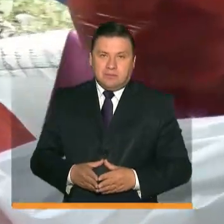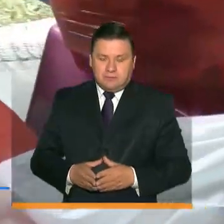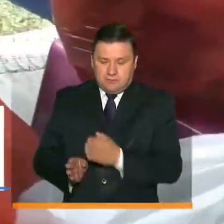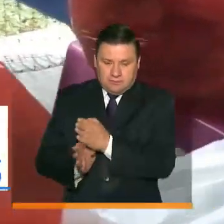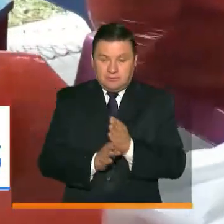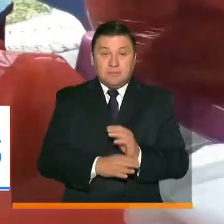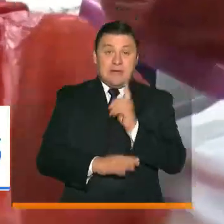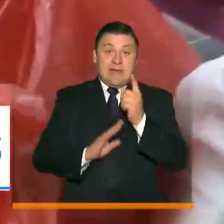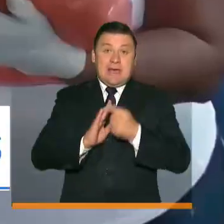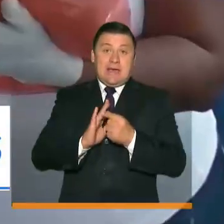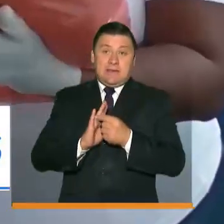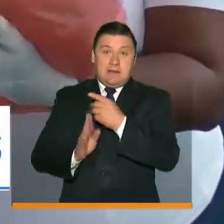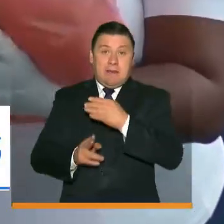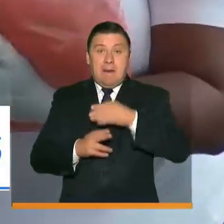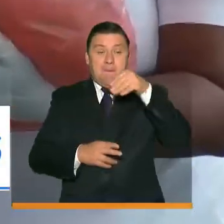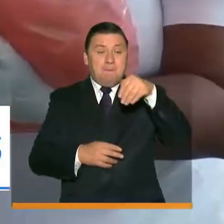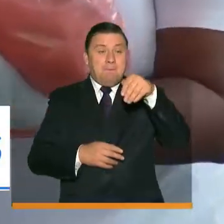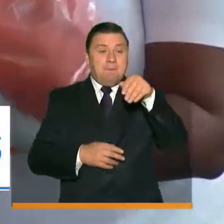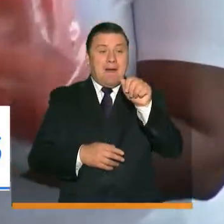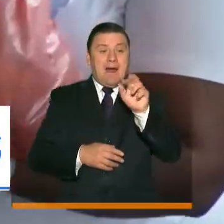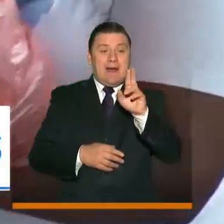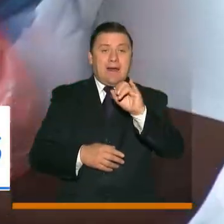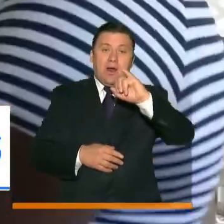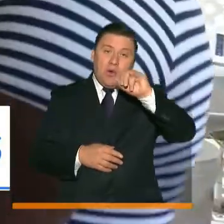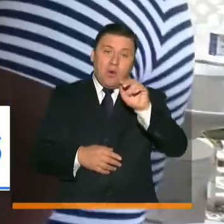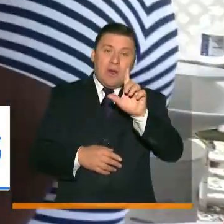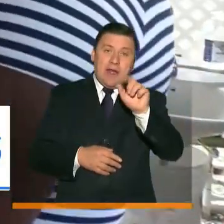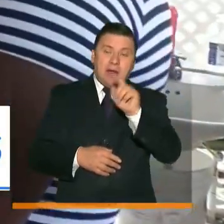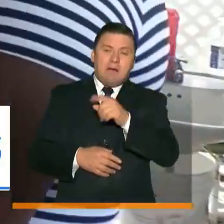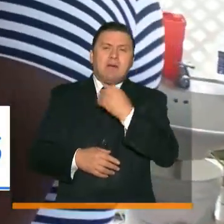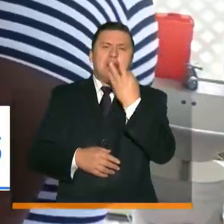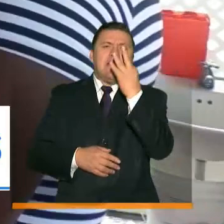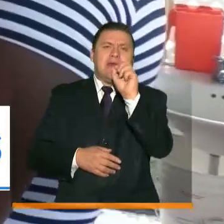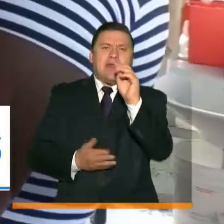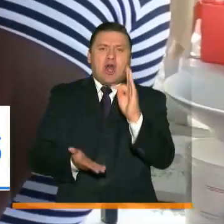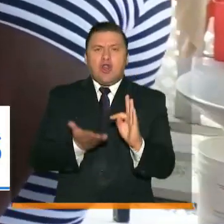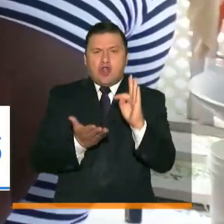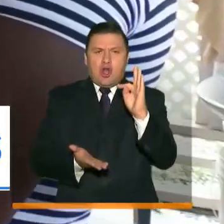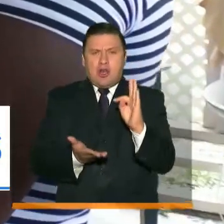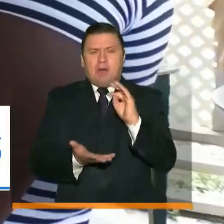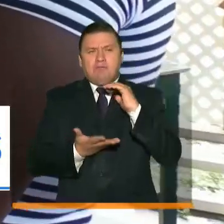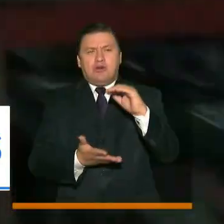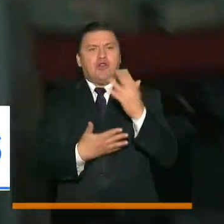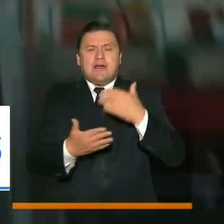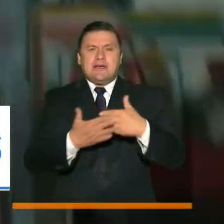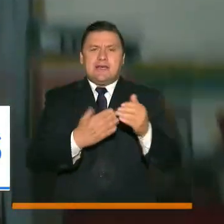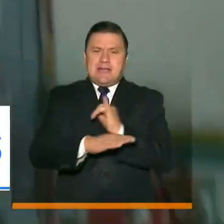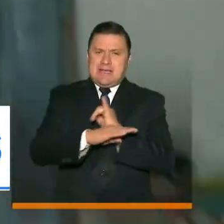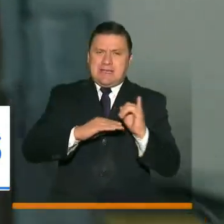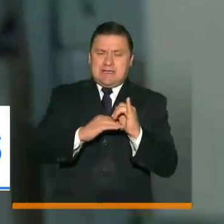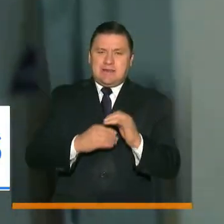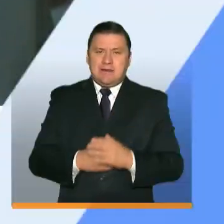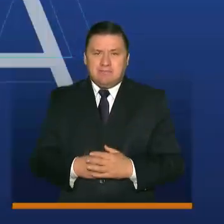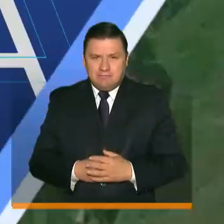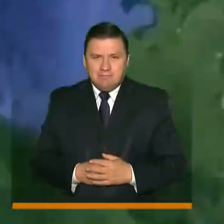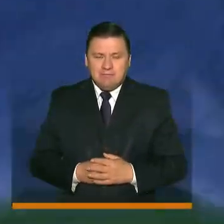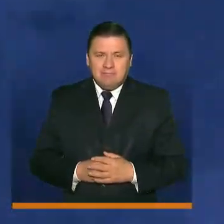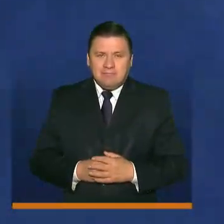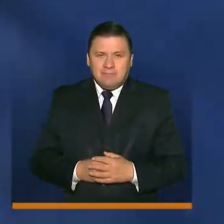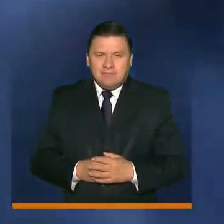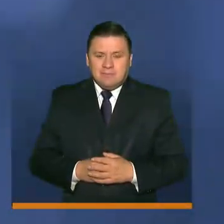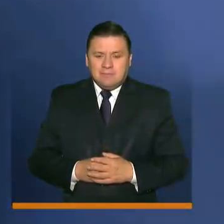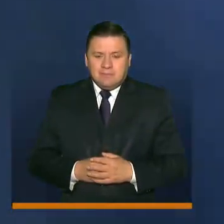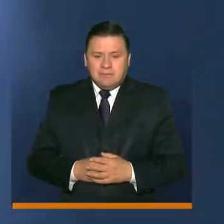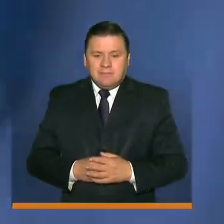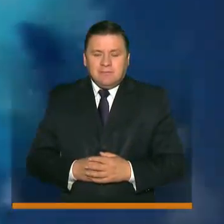La primera dama, María Juliana Ruiz, entrega más de 30 toneladas de ayudas en San Andrés y Providencia.